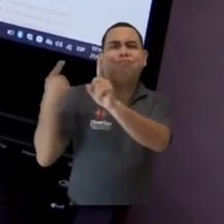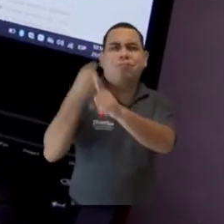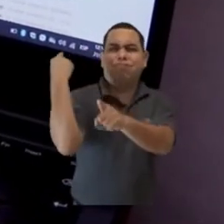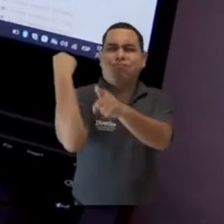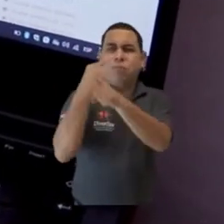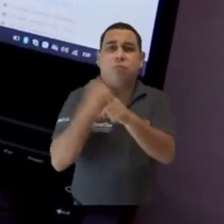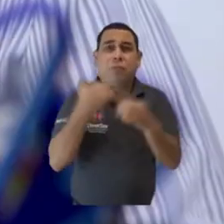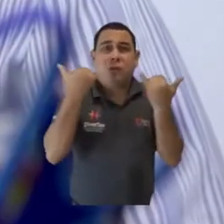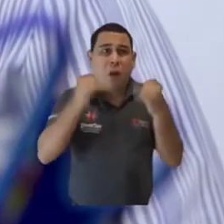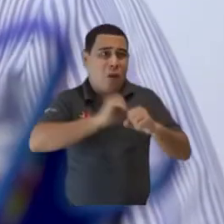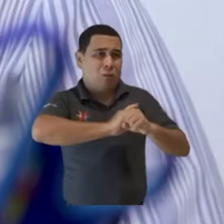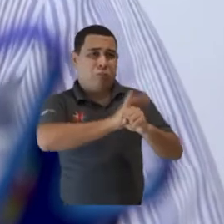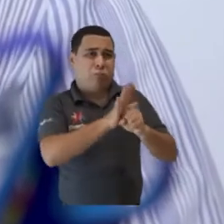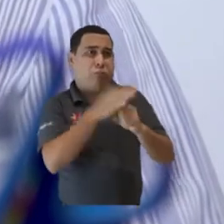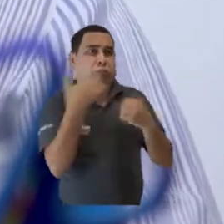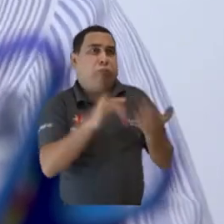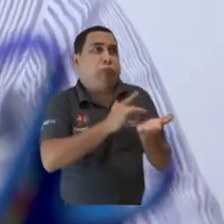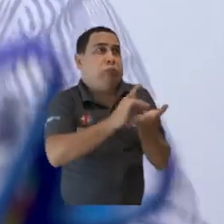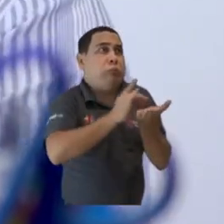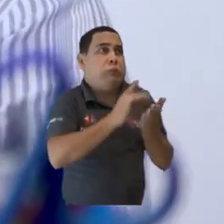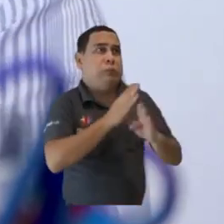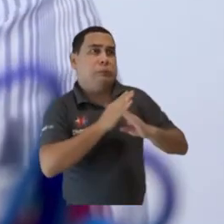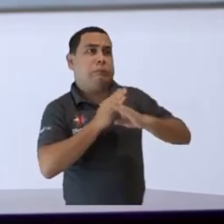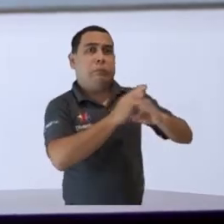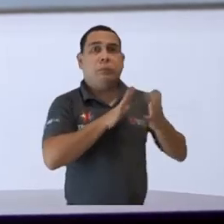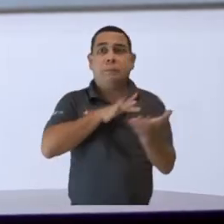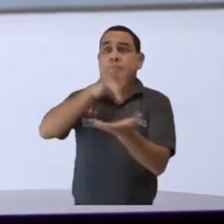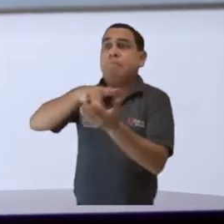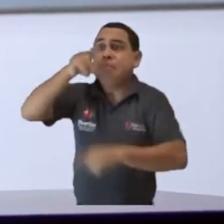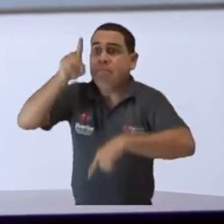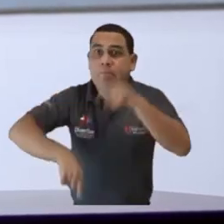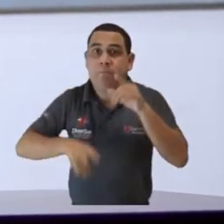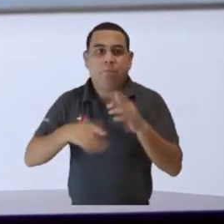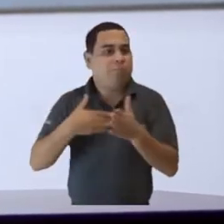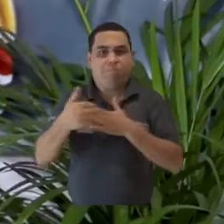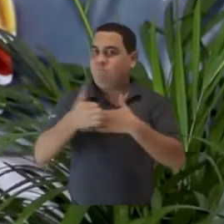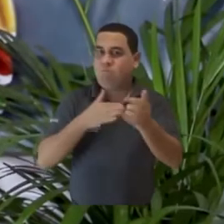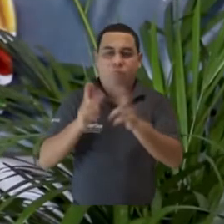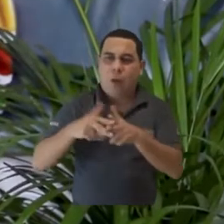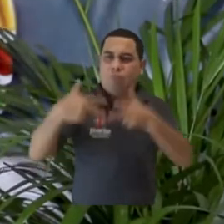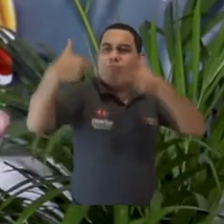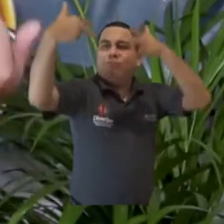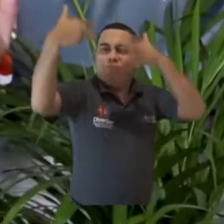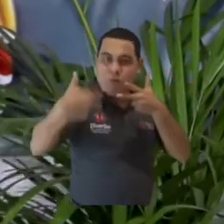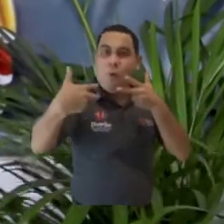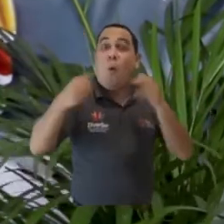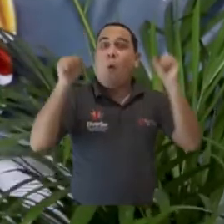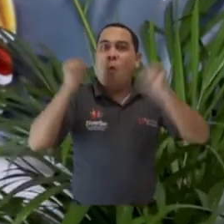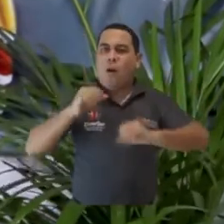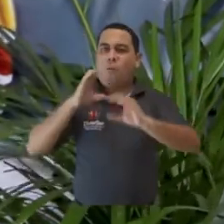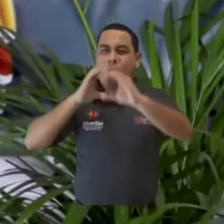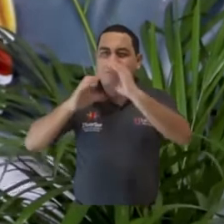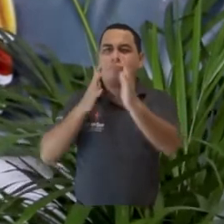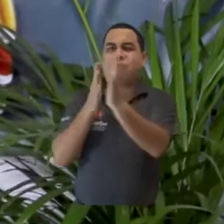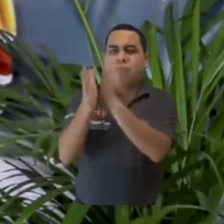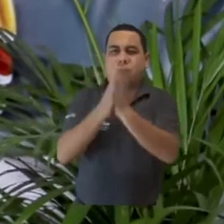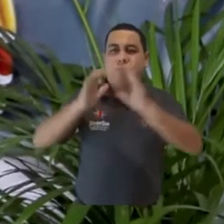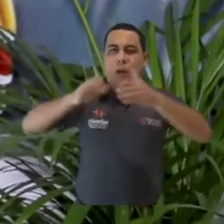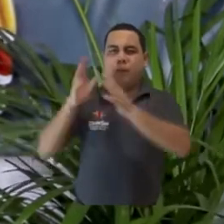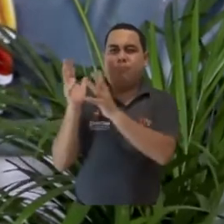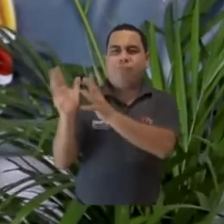esta eventualidad, para esta emergencia de las asistencias remotas de clase y las clases sobre